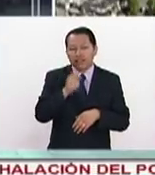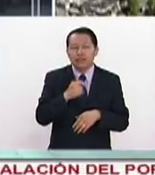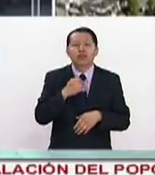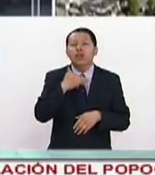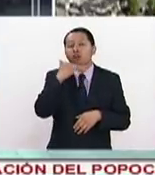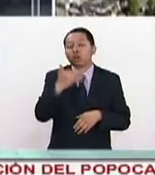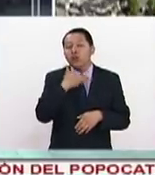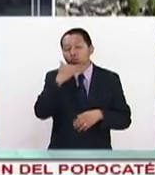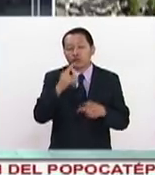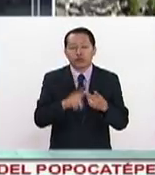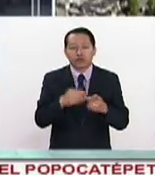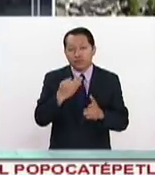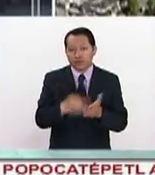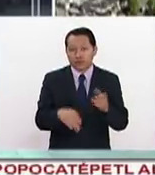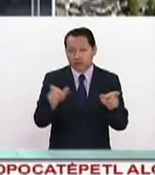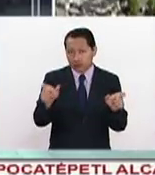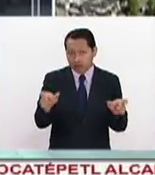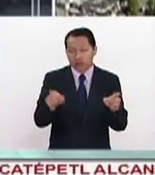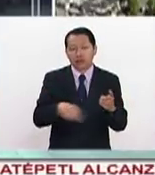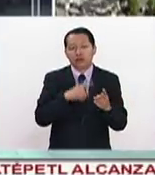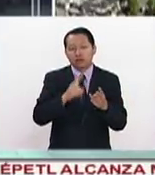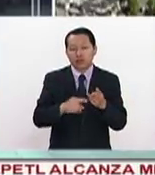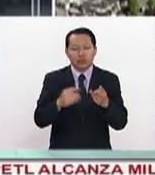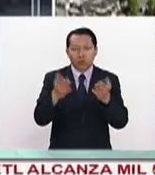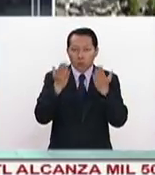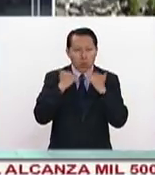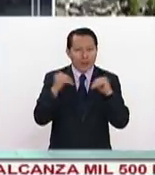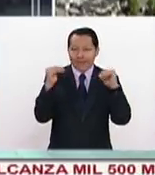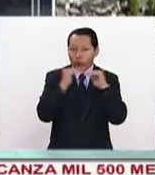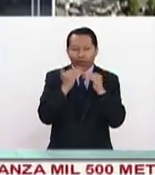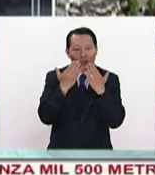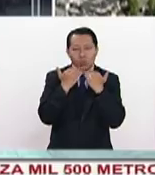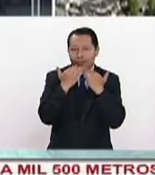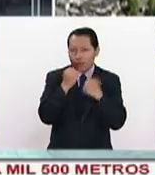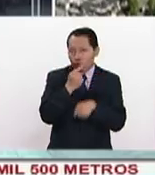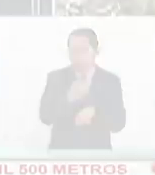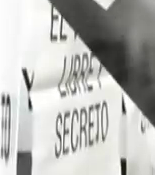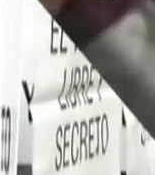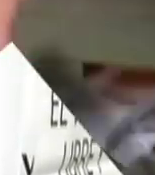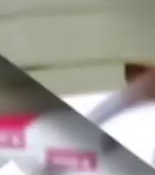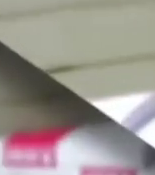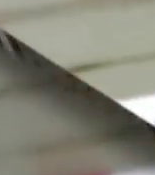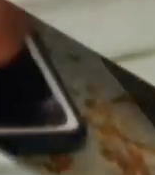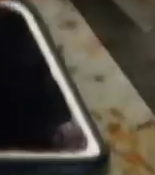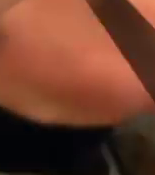corrupción, la inseguridad y la desigualdad, la terrible desigualdad de oportunidades.